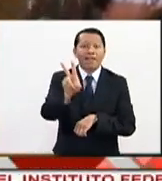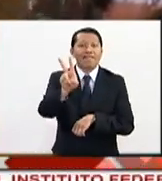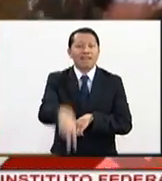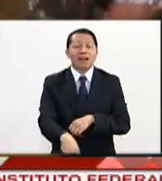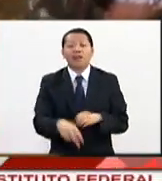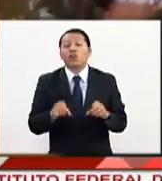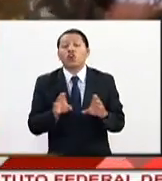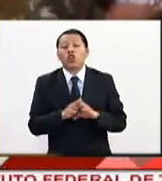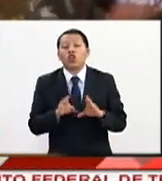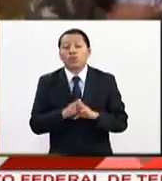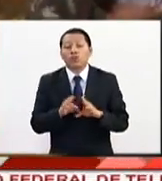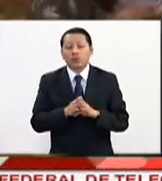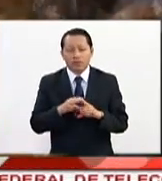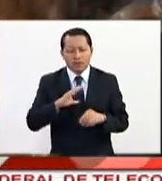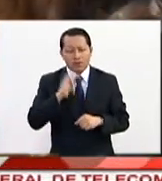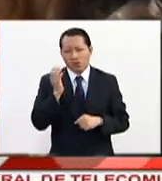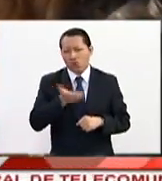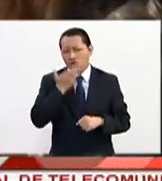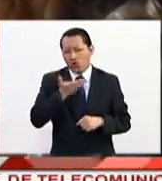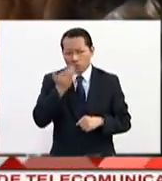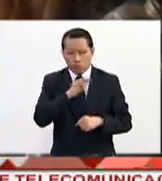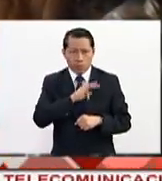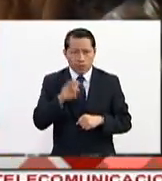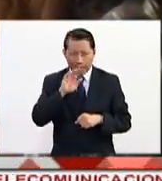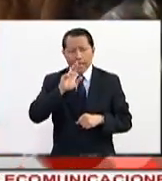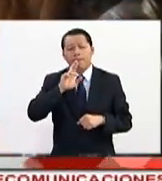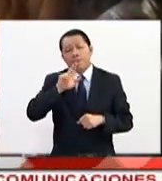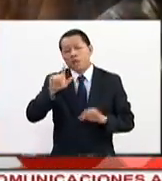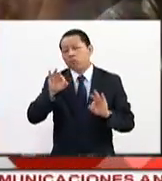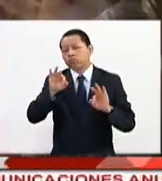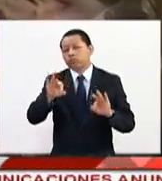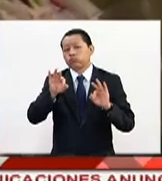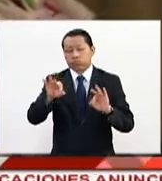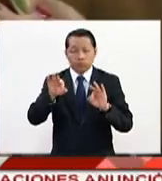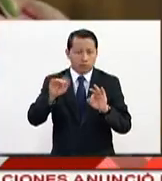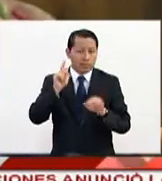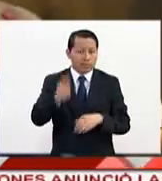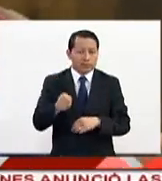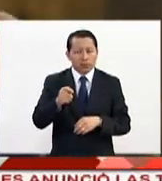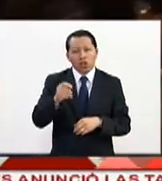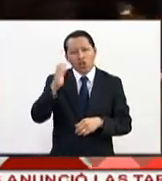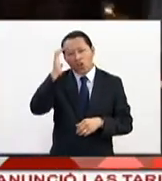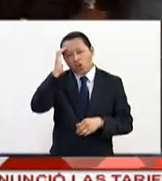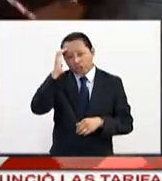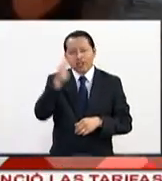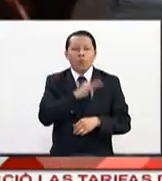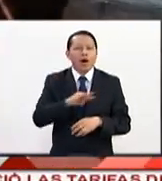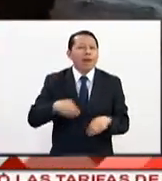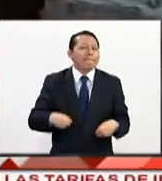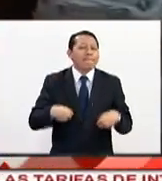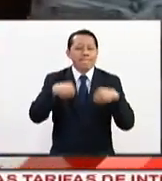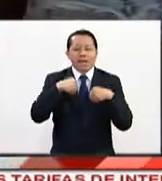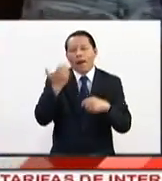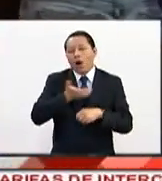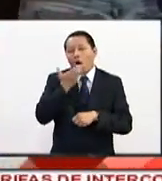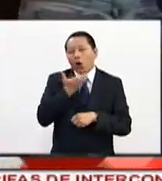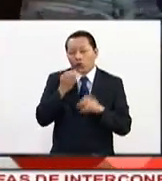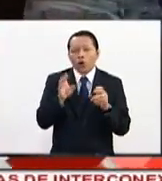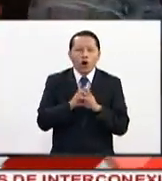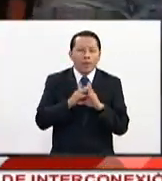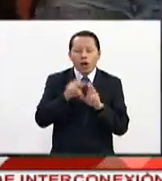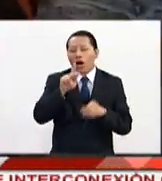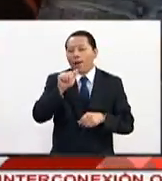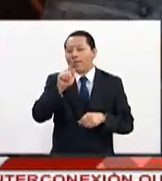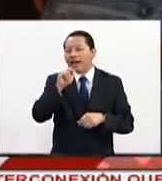sus celebraciones y tradiciones ahí son de las más espectaculares. Conocido en mantener viva la tradición en lugares como